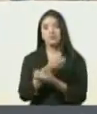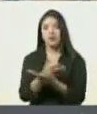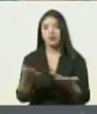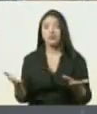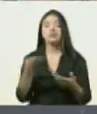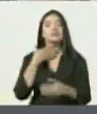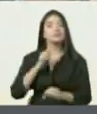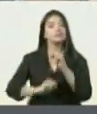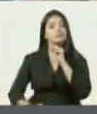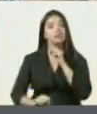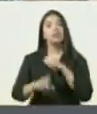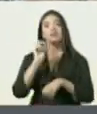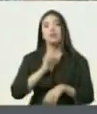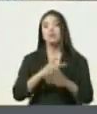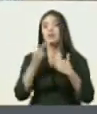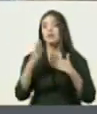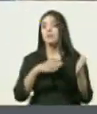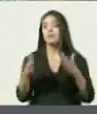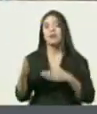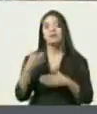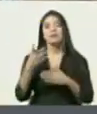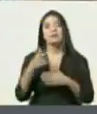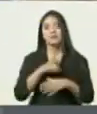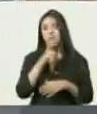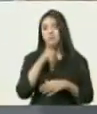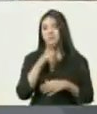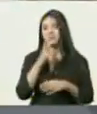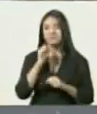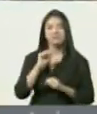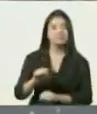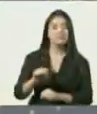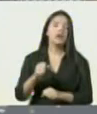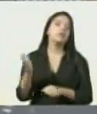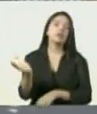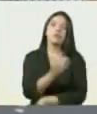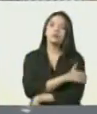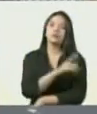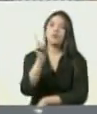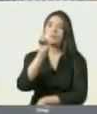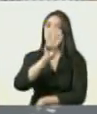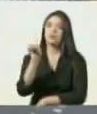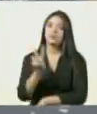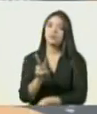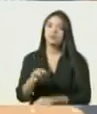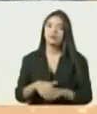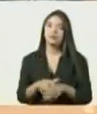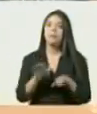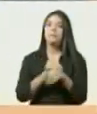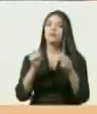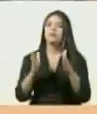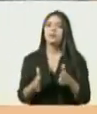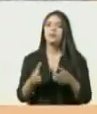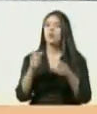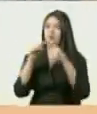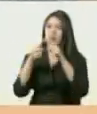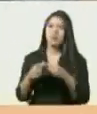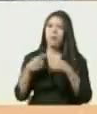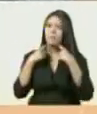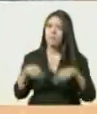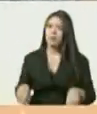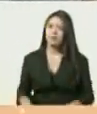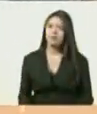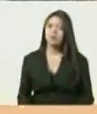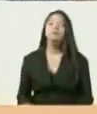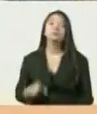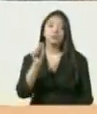supuesto, rechazando estas acciones terroristas y fascistas de la derecha venezolana. Ministro, ¿tiene cifras de las pérdidas materiales? Sí,